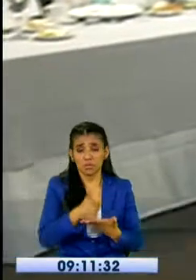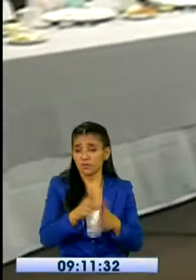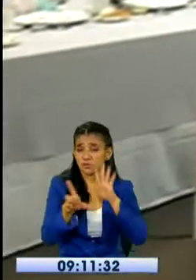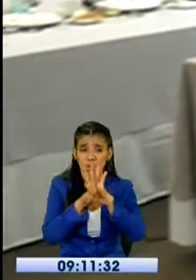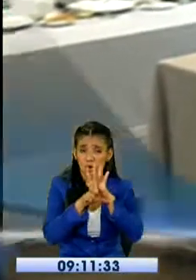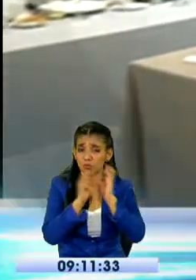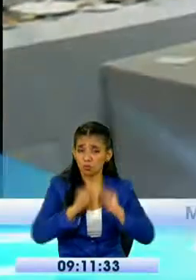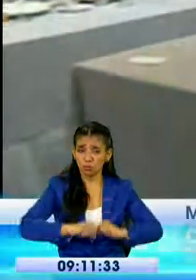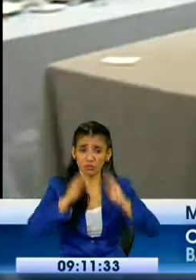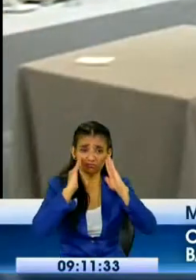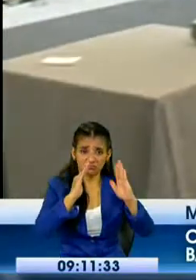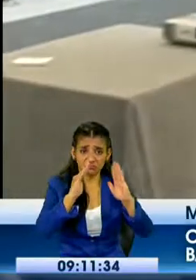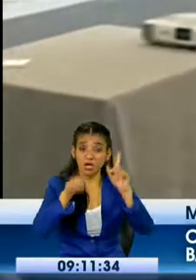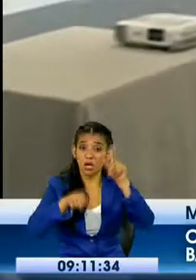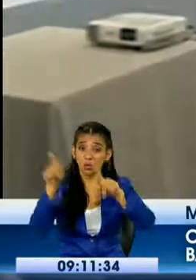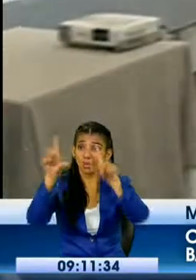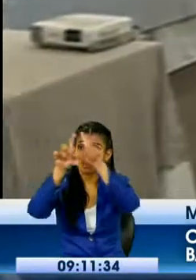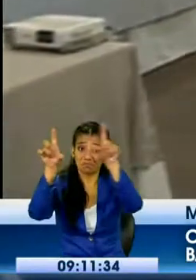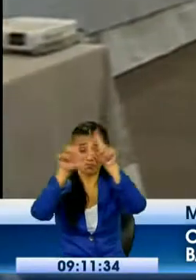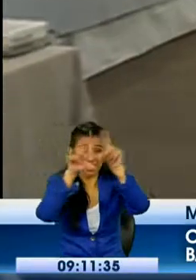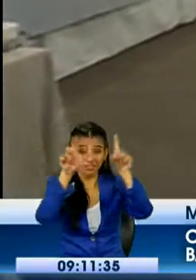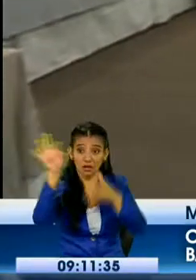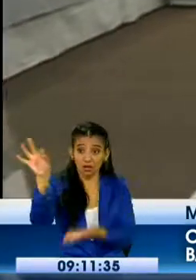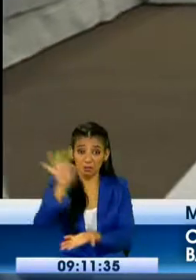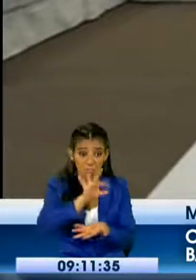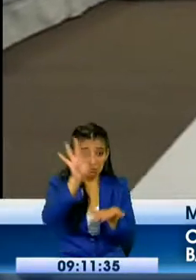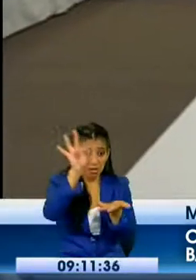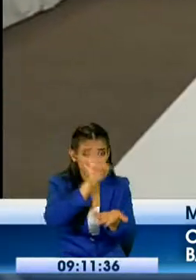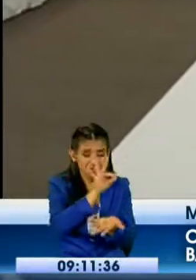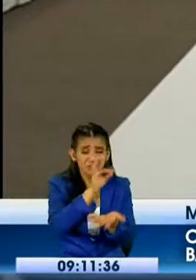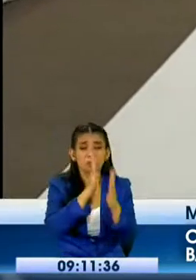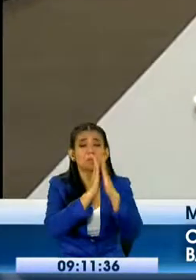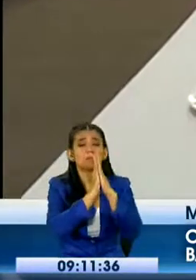los representantes de algunas industrias, la demanda se centra